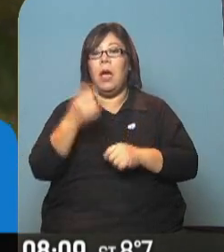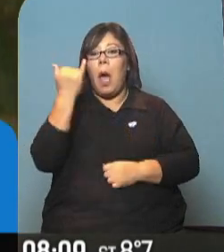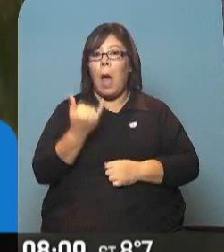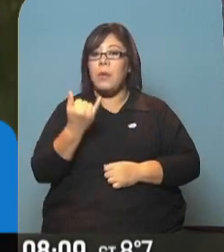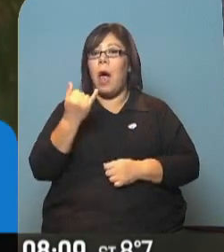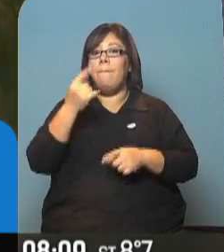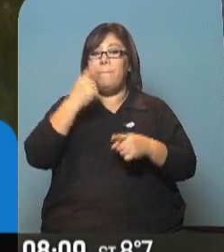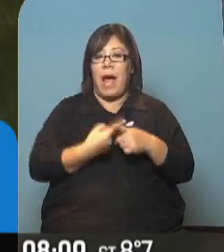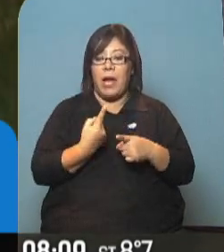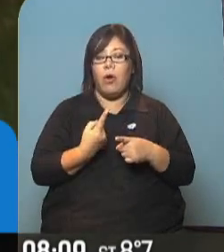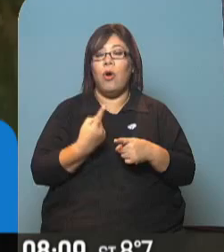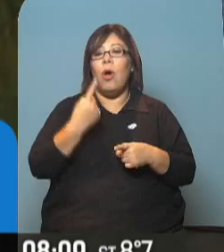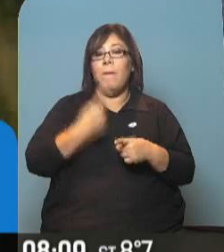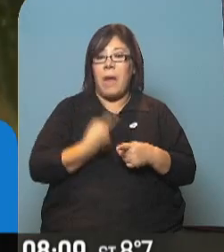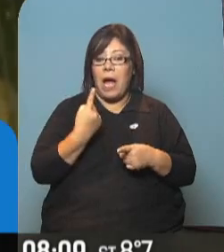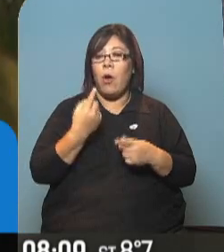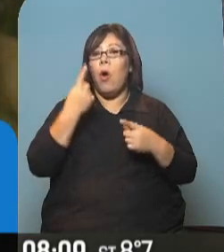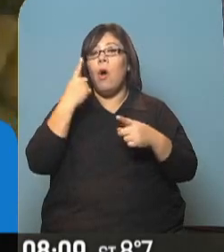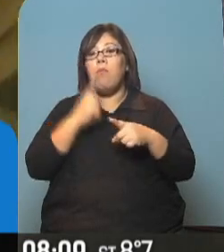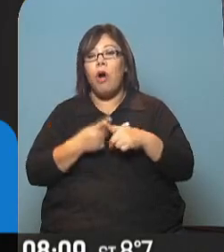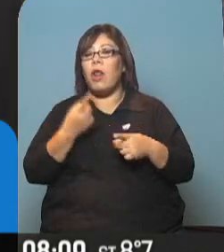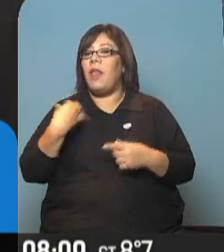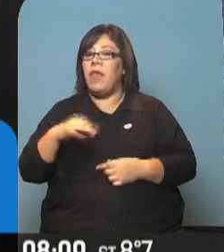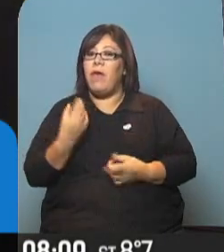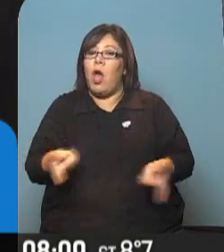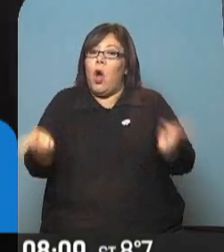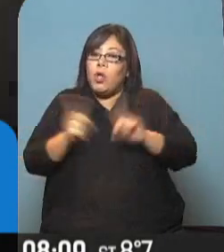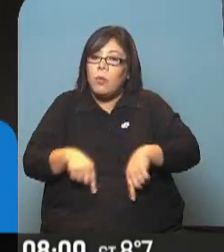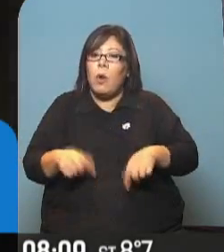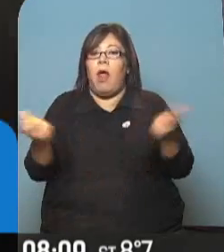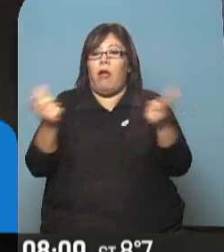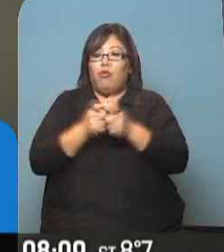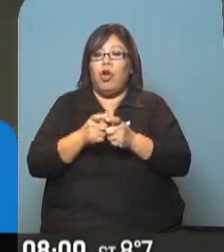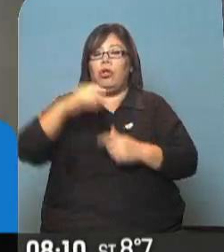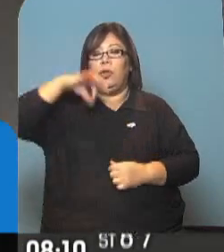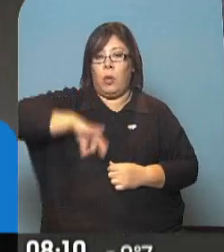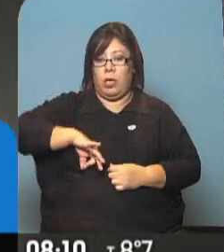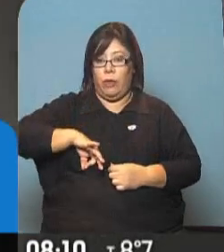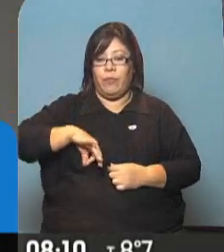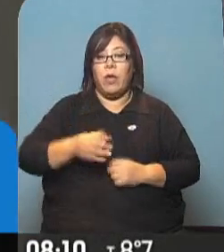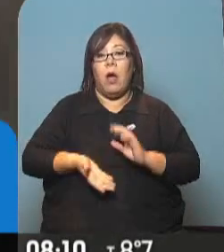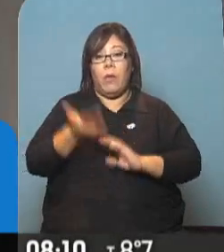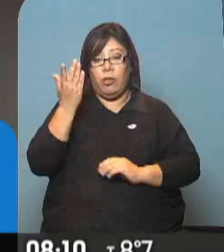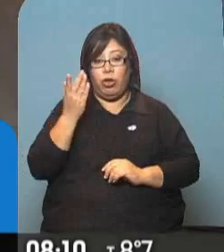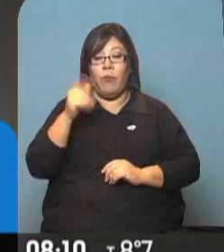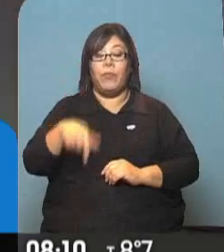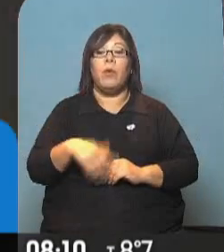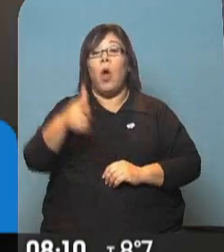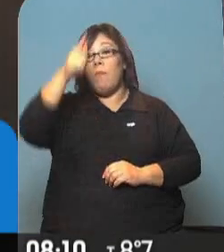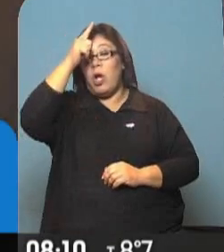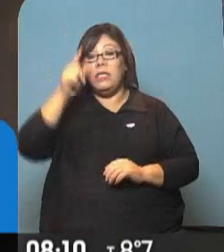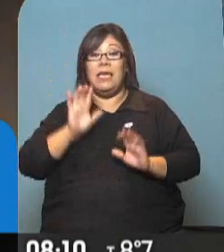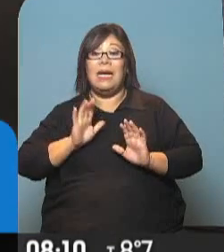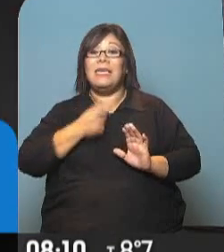de las paritarias. Intervino la policía, que en un operativo cerrojo los obligó a despejar las vías. Los delegados del